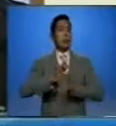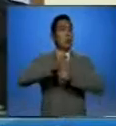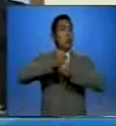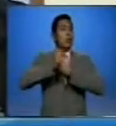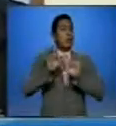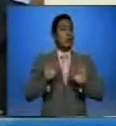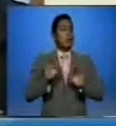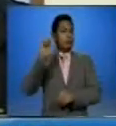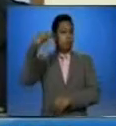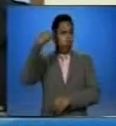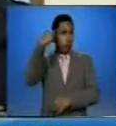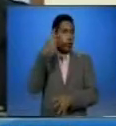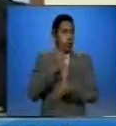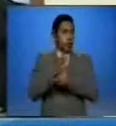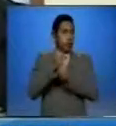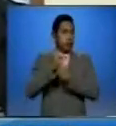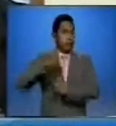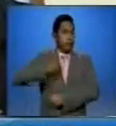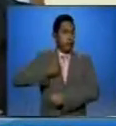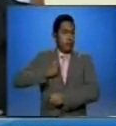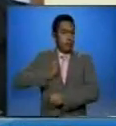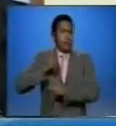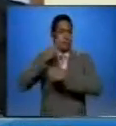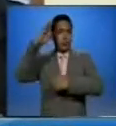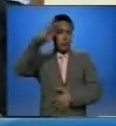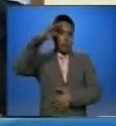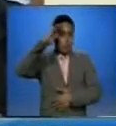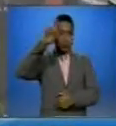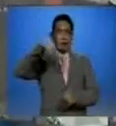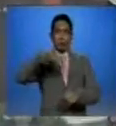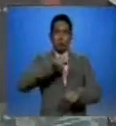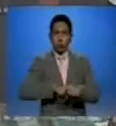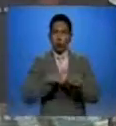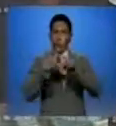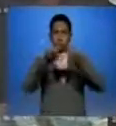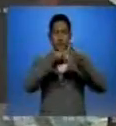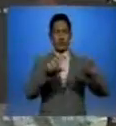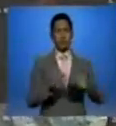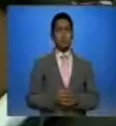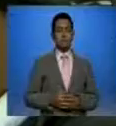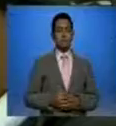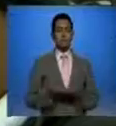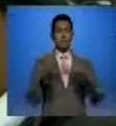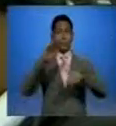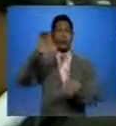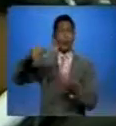del Estado, con el Comando Conjunto de Fuerzas Armadas, la Policía Nacional. Se prevé el inicio de la